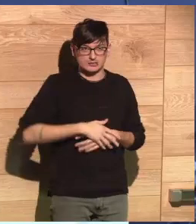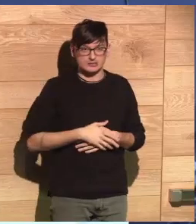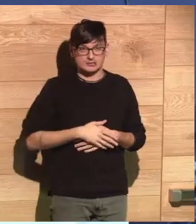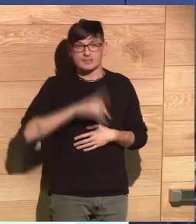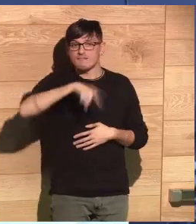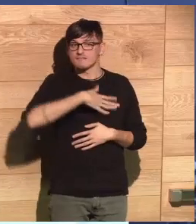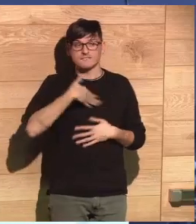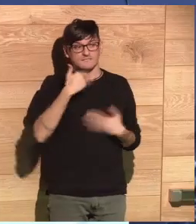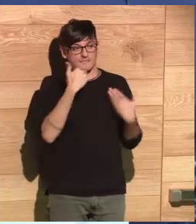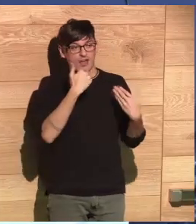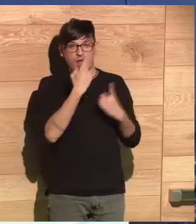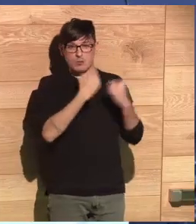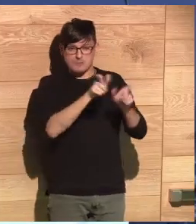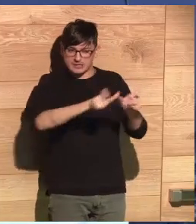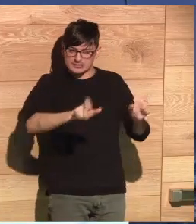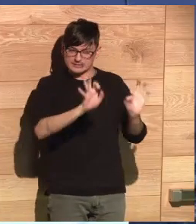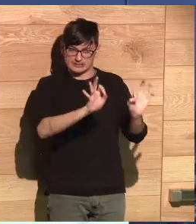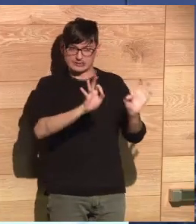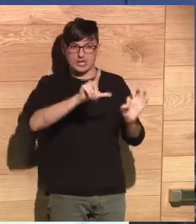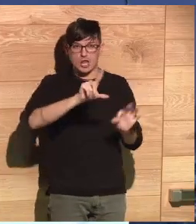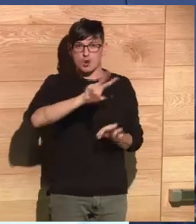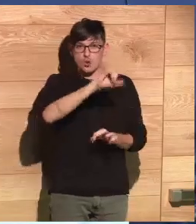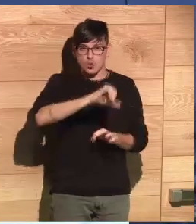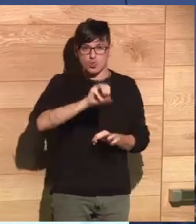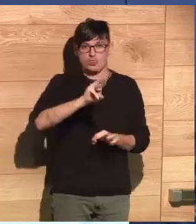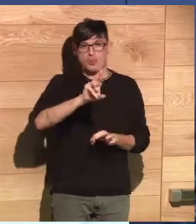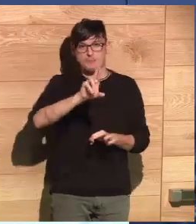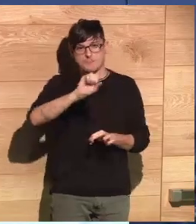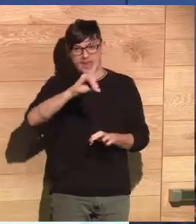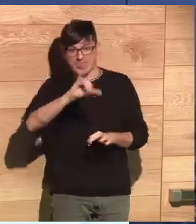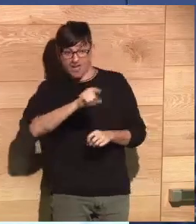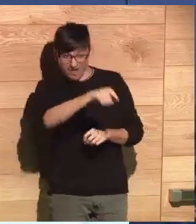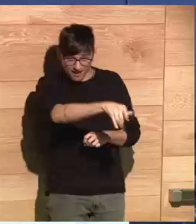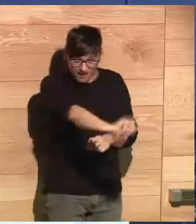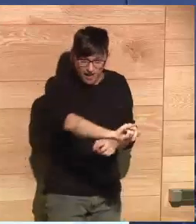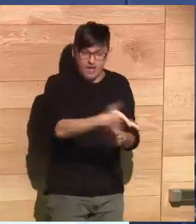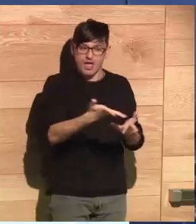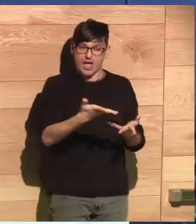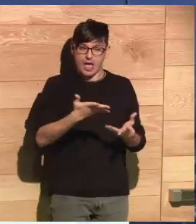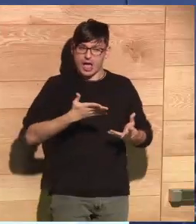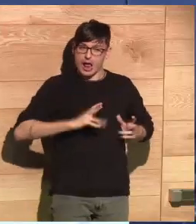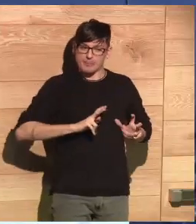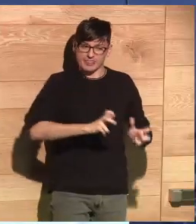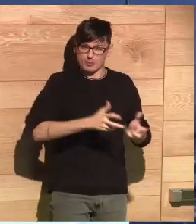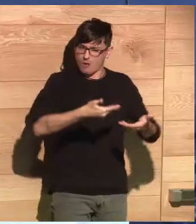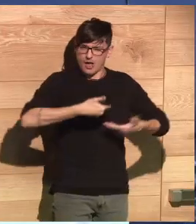Quería darle las gracias a algunas personas, en particular a Ruth Prada, que está ahí, que me ayudó mucho a los comienzos.